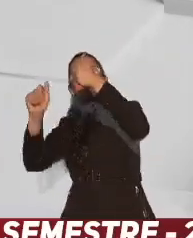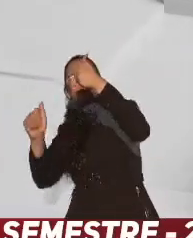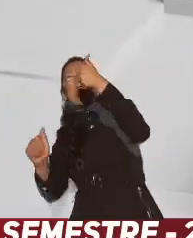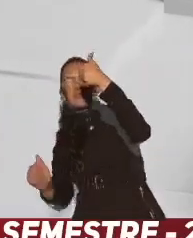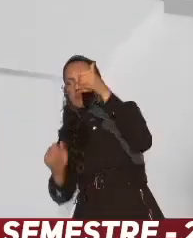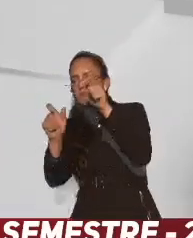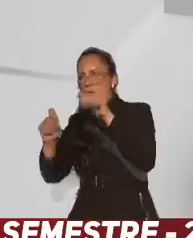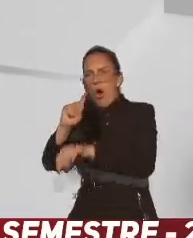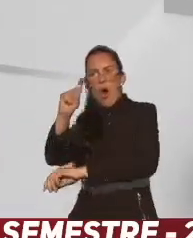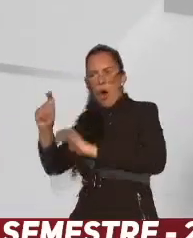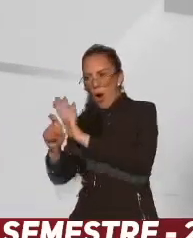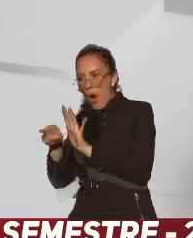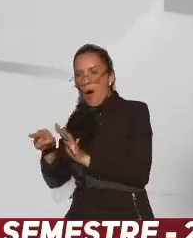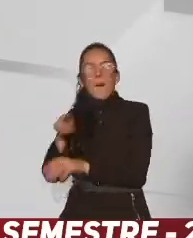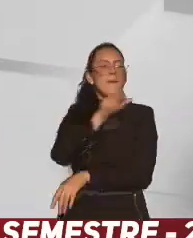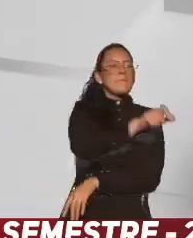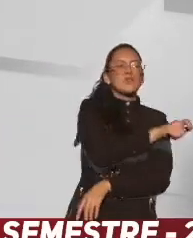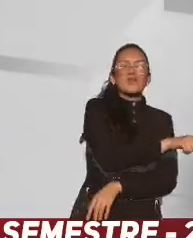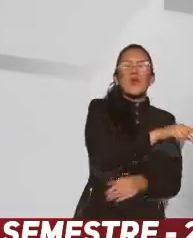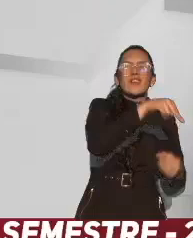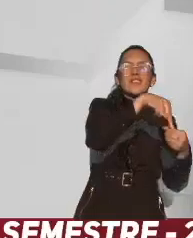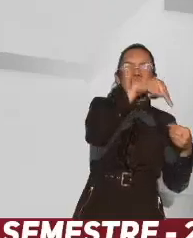y personal civil que integra la fuerza,